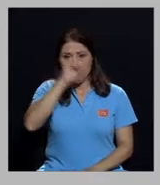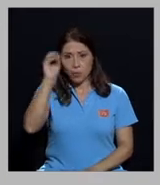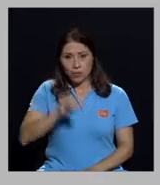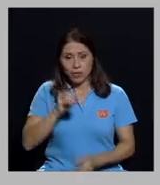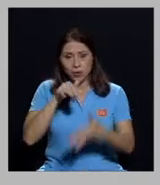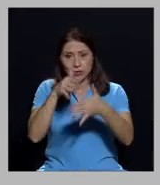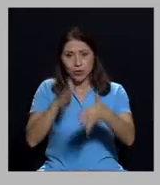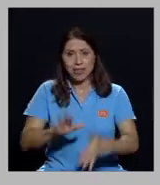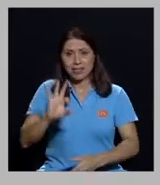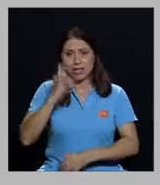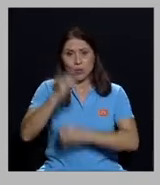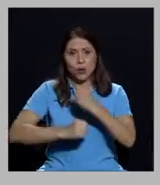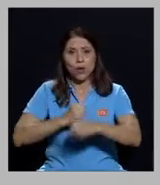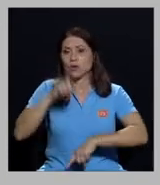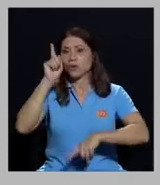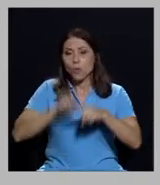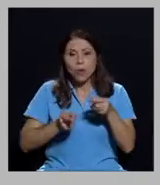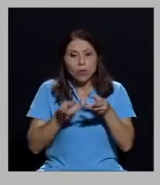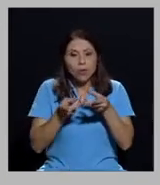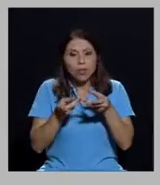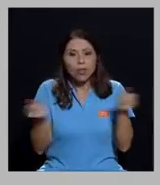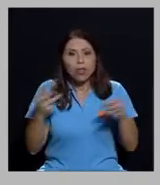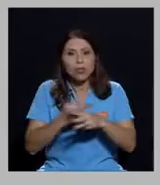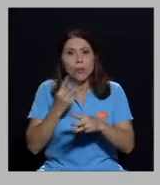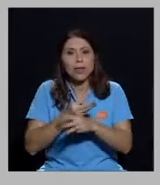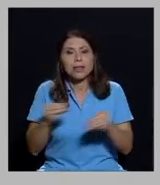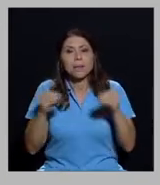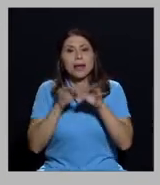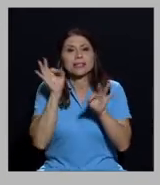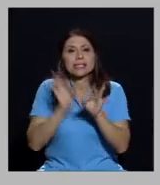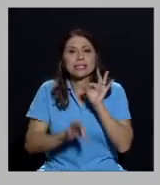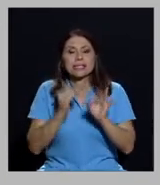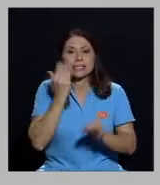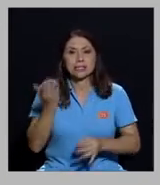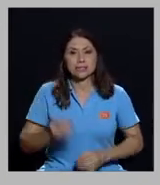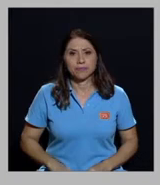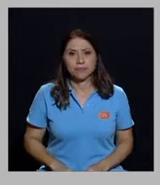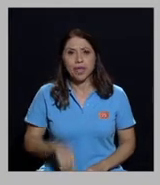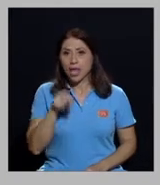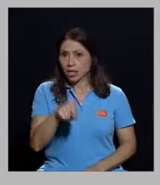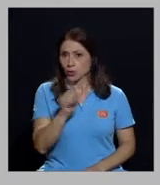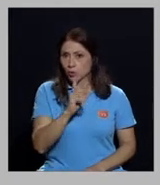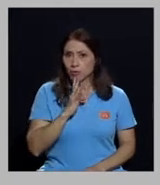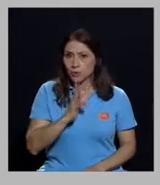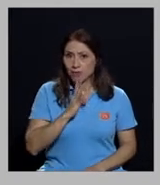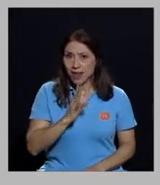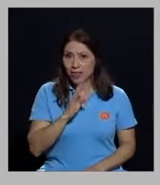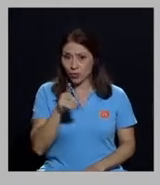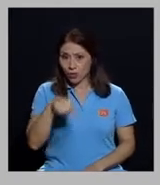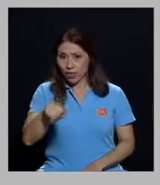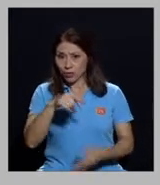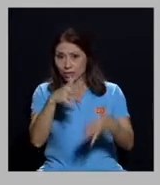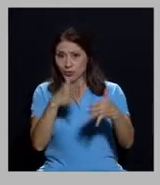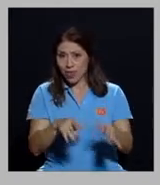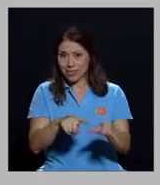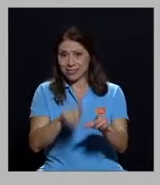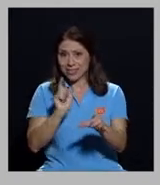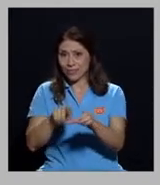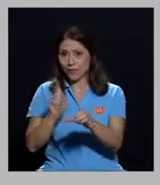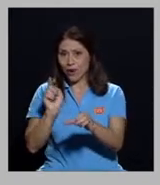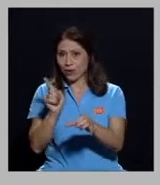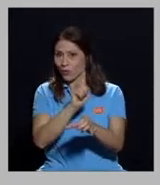noveno año no pueden resolver las operaciones matemáticas más sencillas y eso no estamos hablando los que se fueron de los que se acercaron